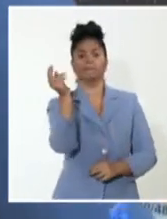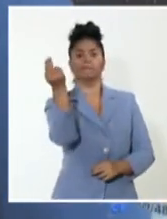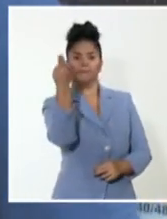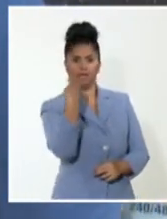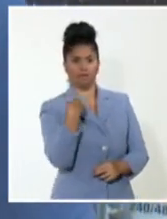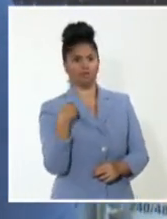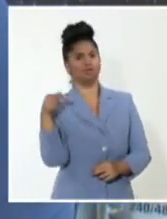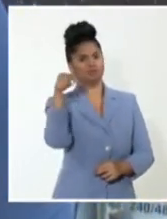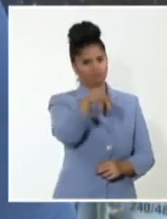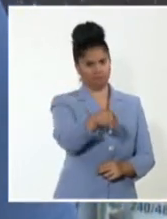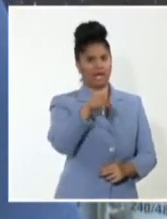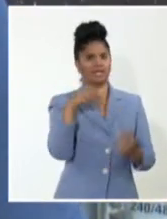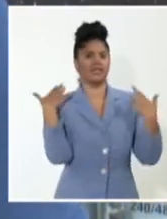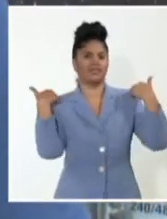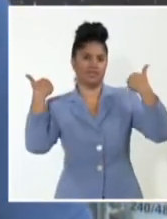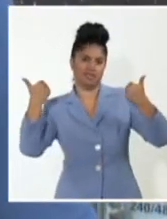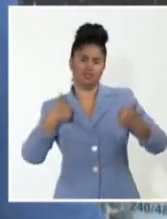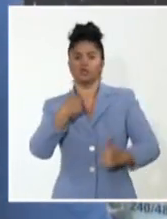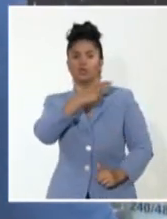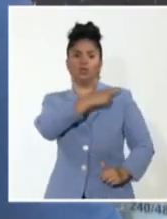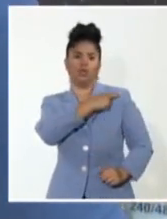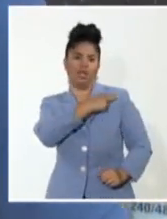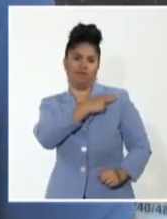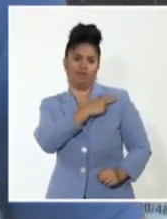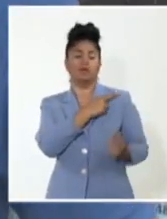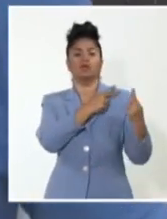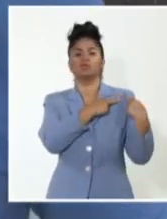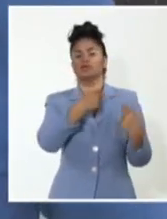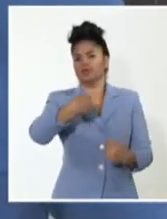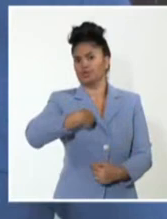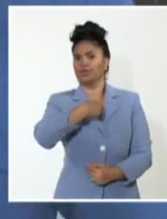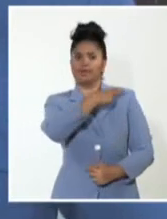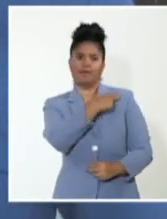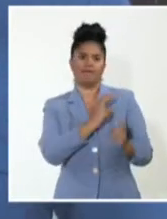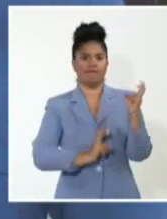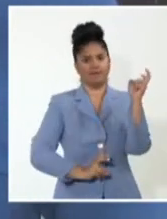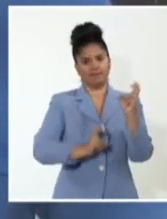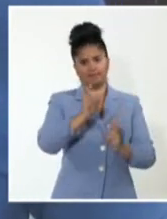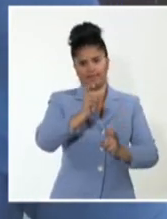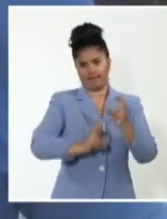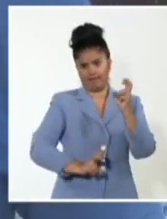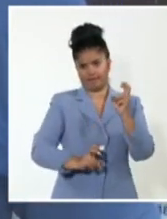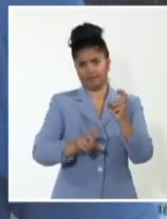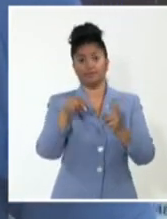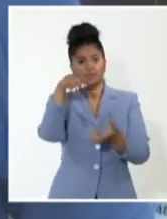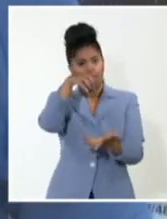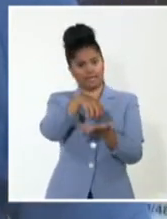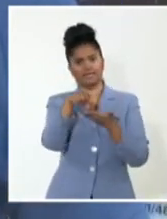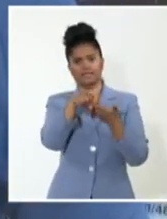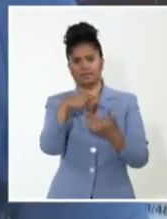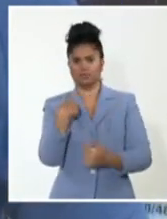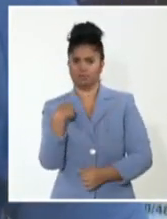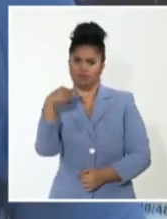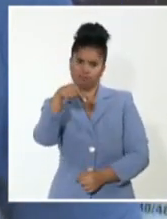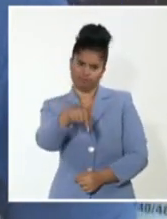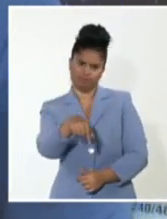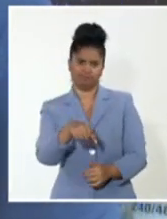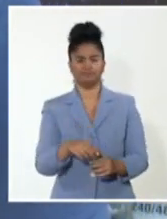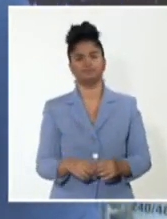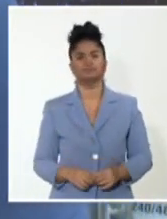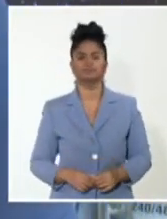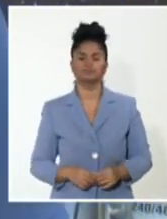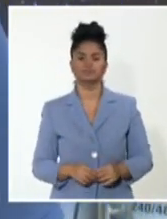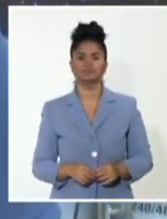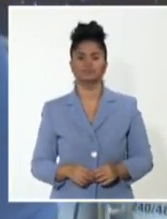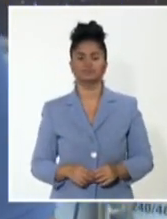asumir la dirección de aquí, o sea, la responsabilidad de jefe de taller de aquí de transformador, y bueno,